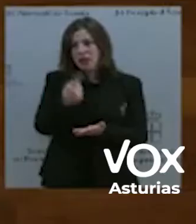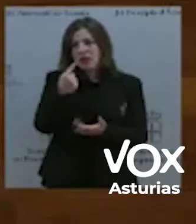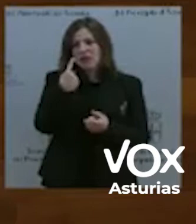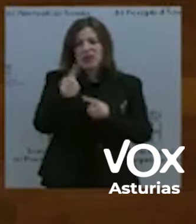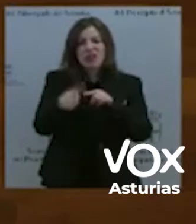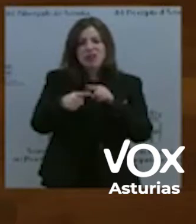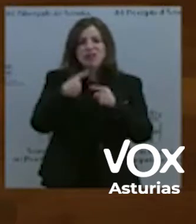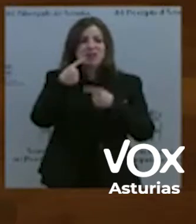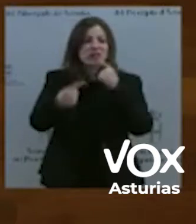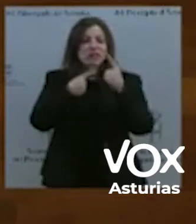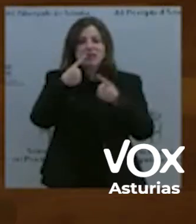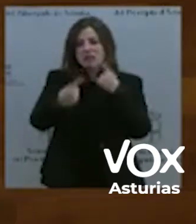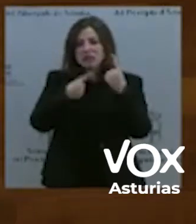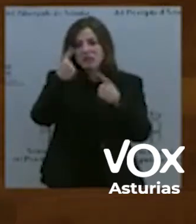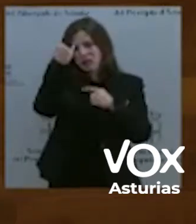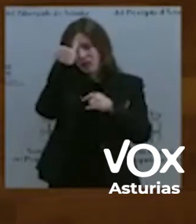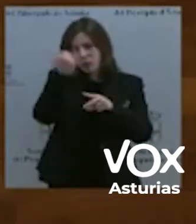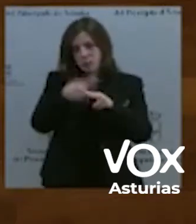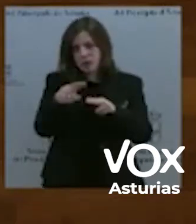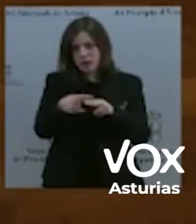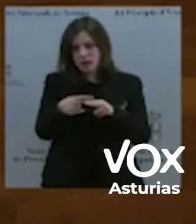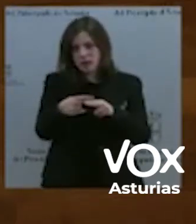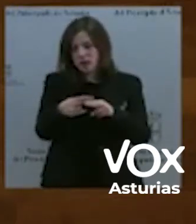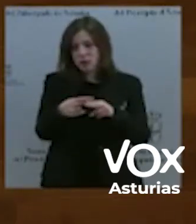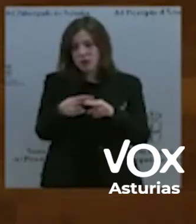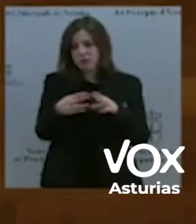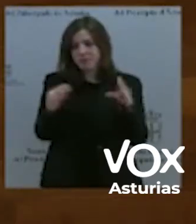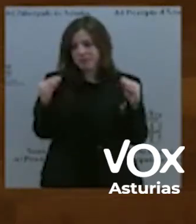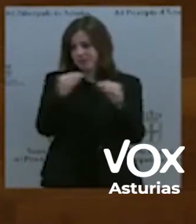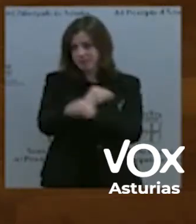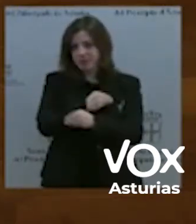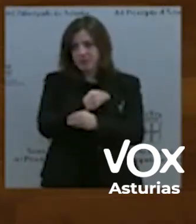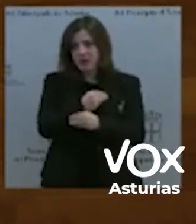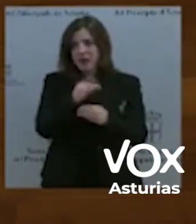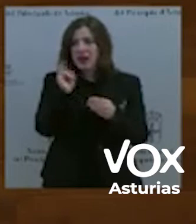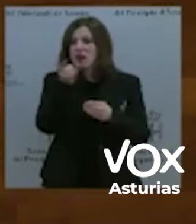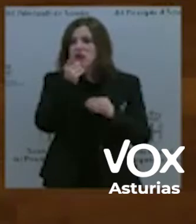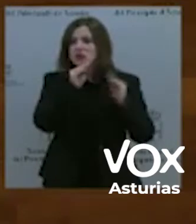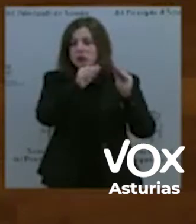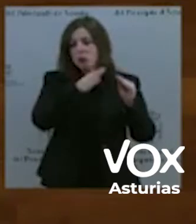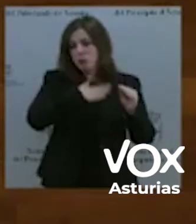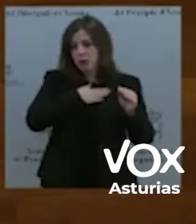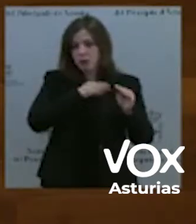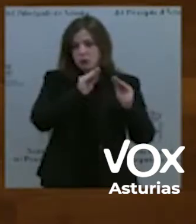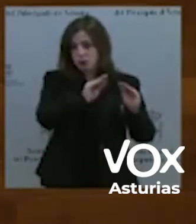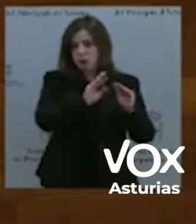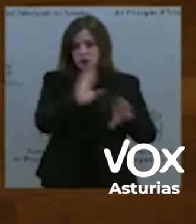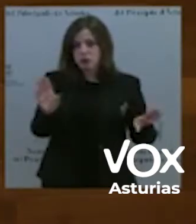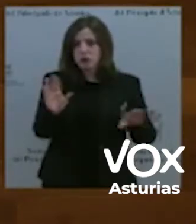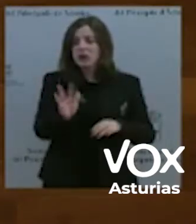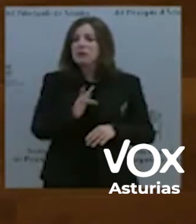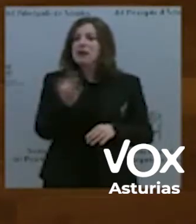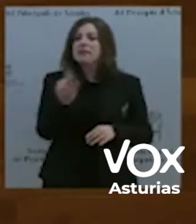Sus errores son suyos propios, de su propiedad y de nadie más. Y de ellos debe responder tan solo usted, sin buscar